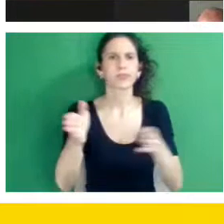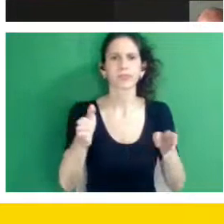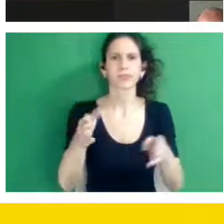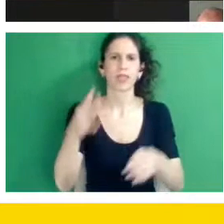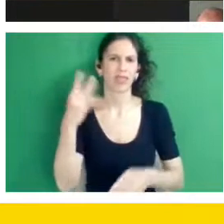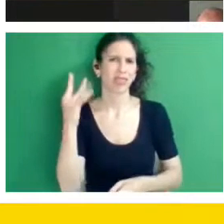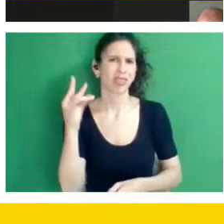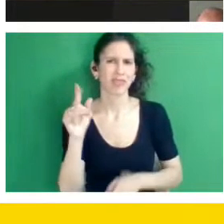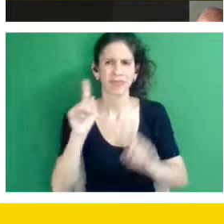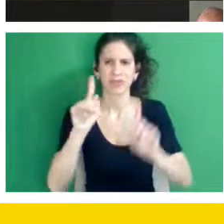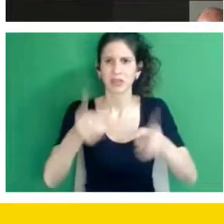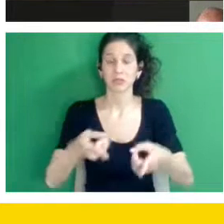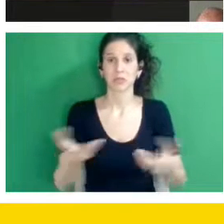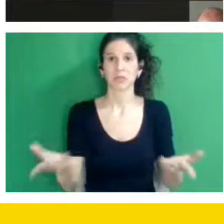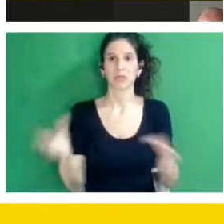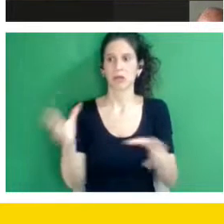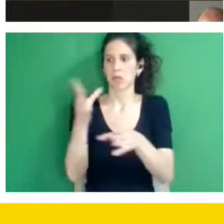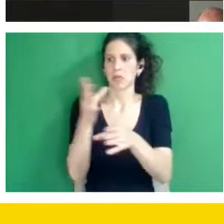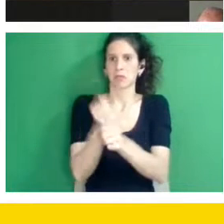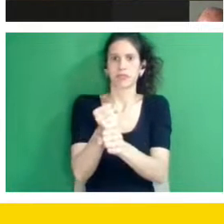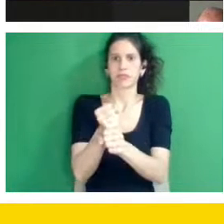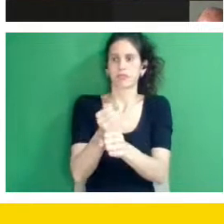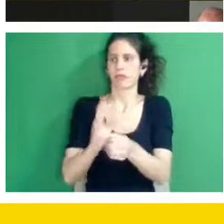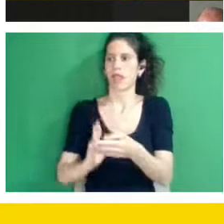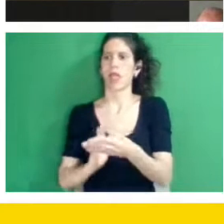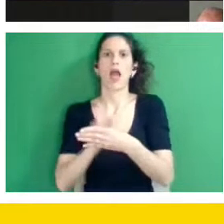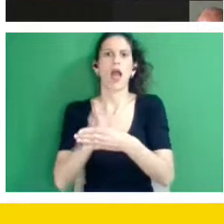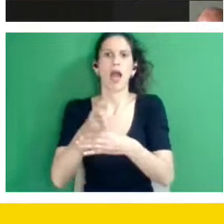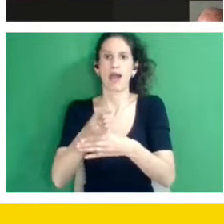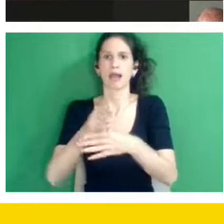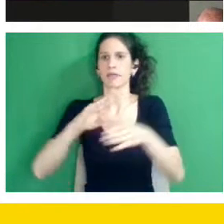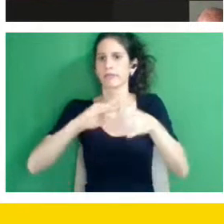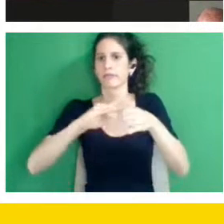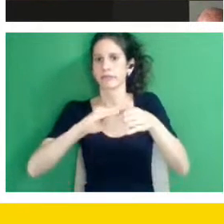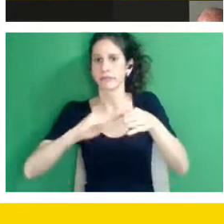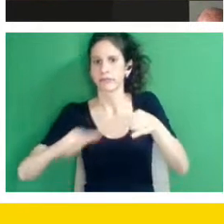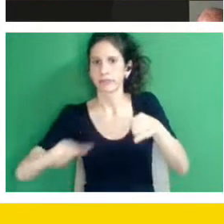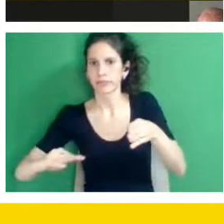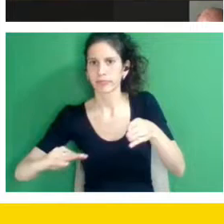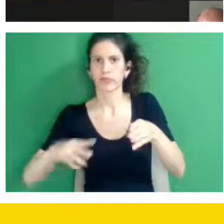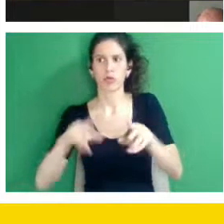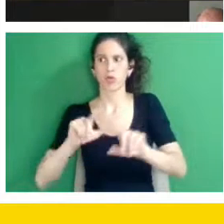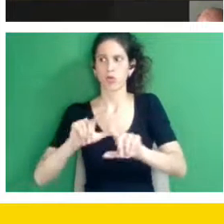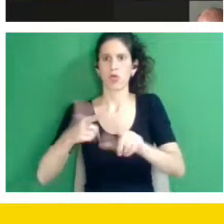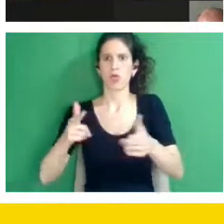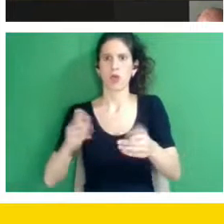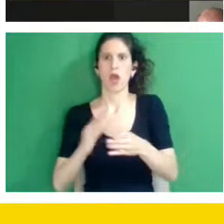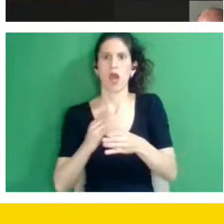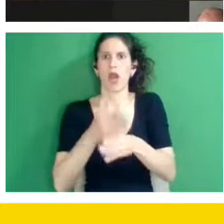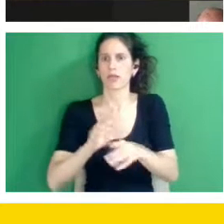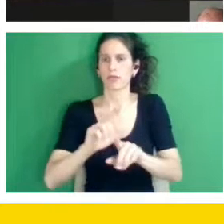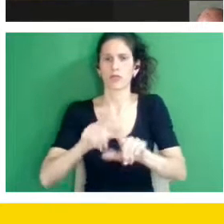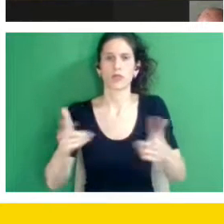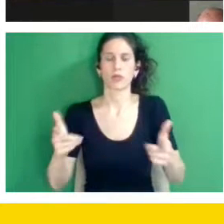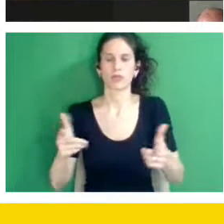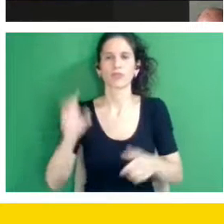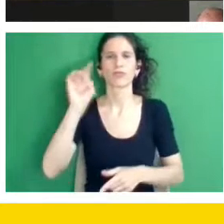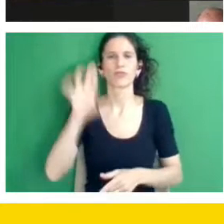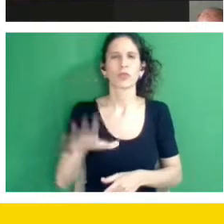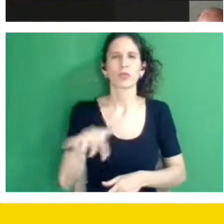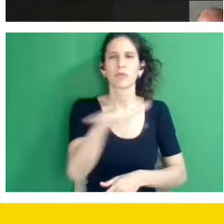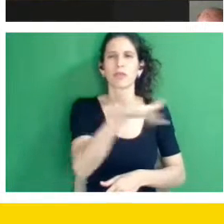e interurbano accesibles, excepto en Lima el metropolitano, que es un sistema de buses, y el tren